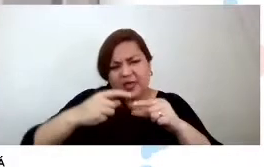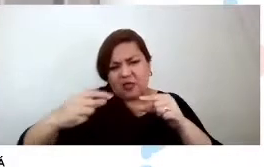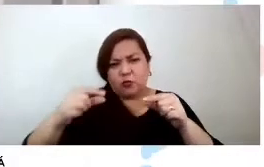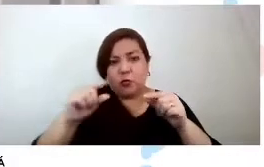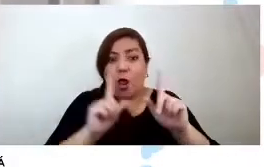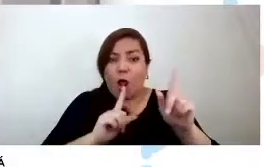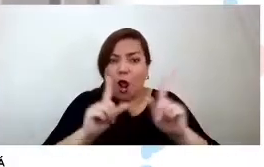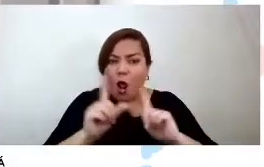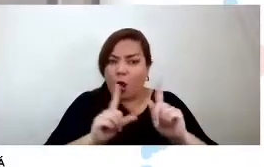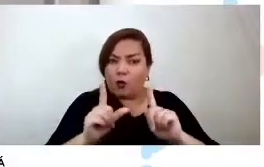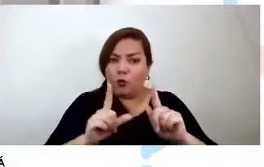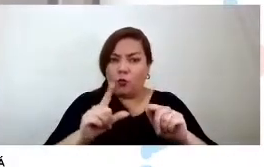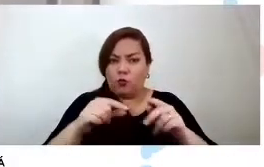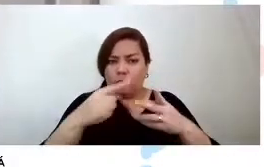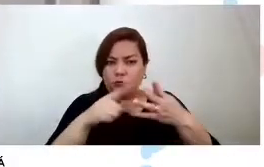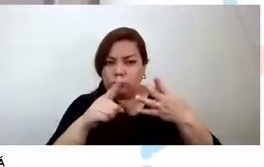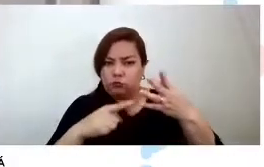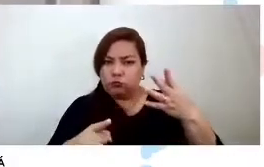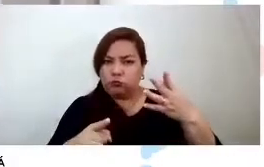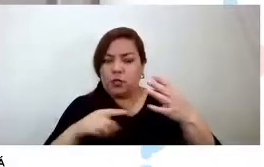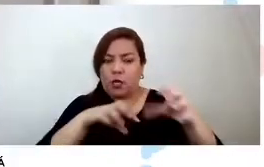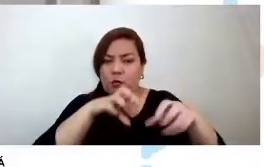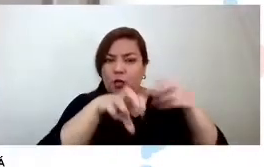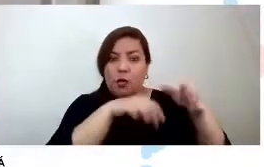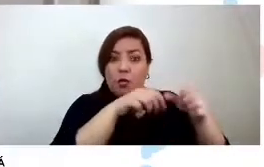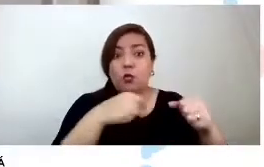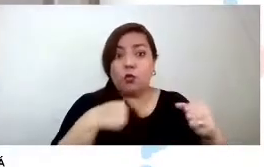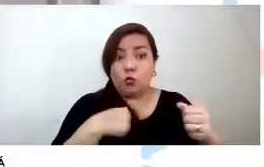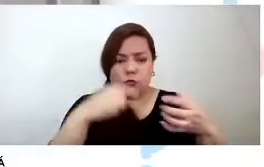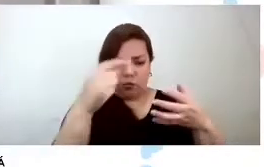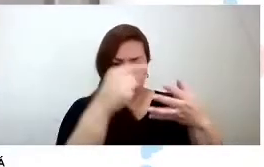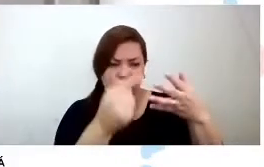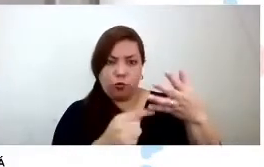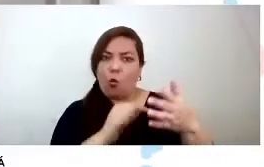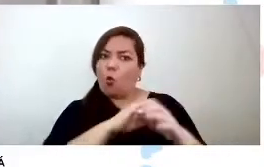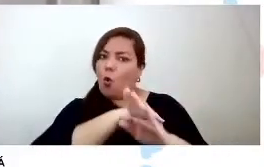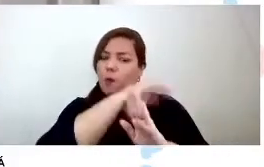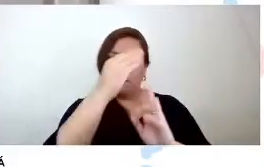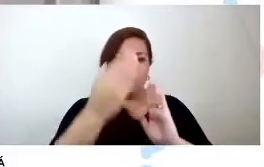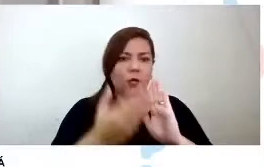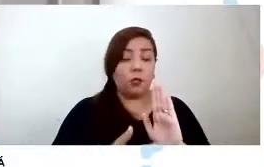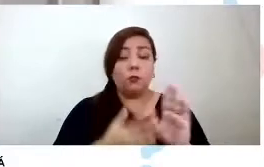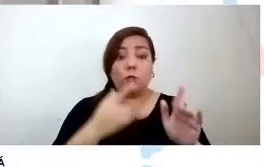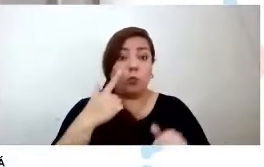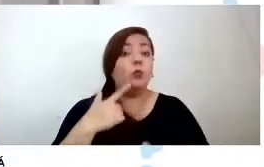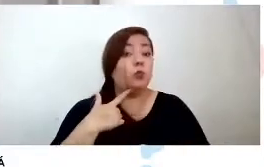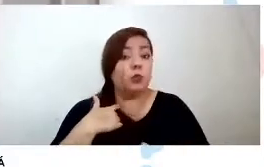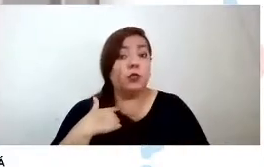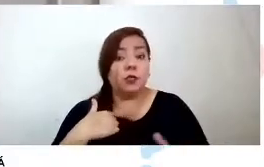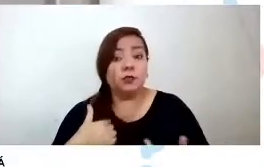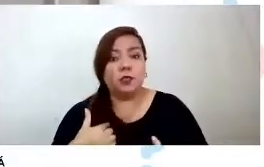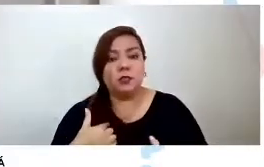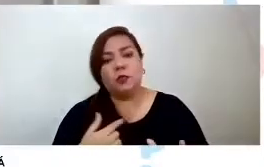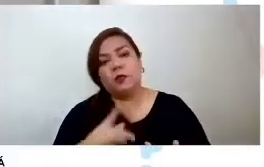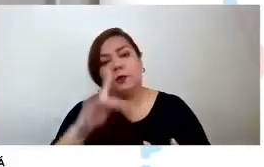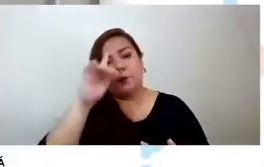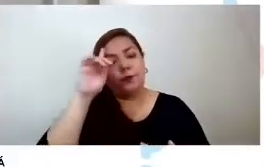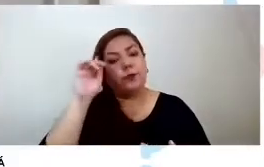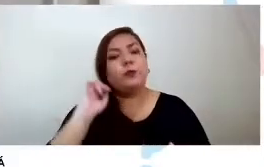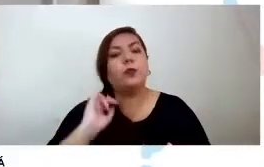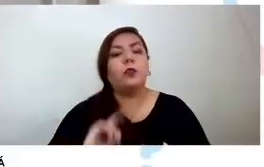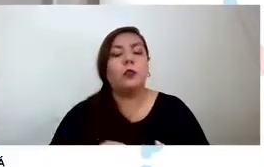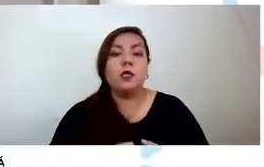y es una colección en realidad bastante completa, muy interesante. Tiene además